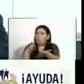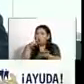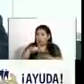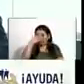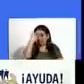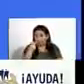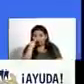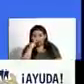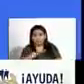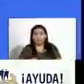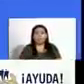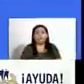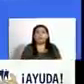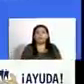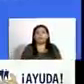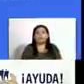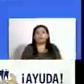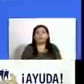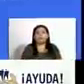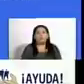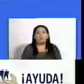hoy.